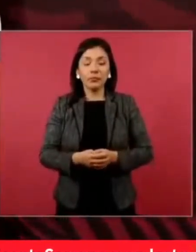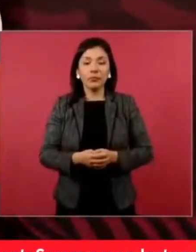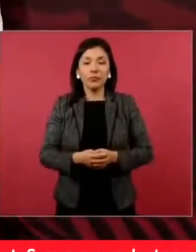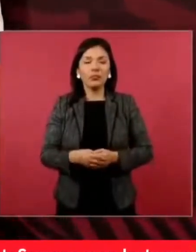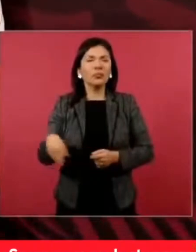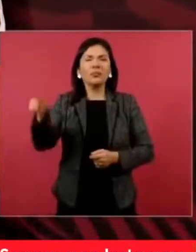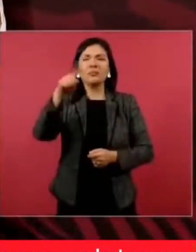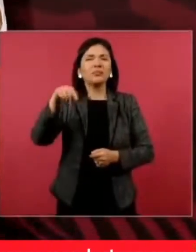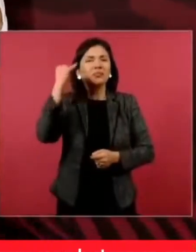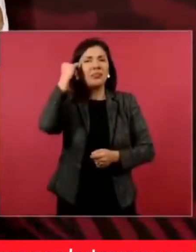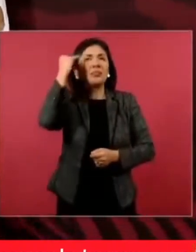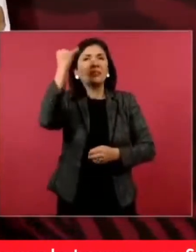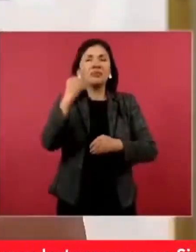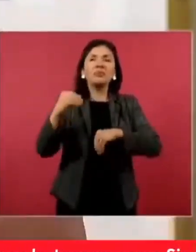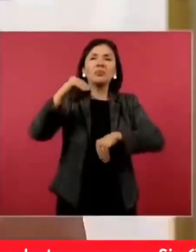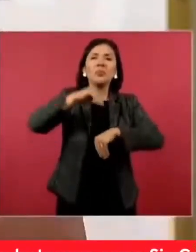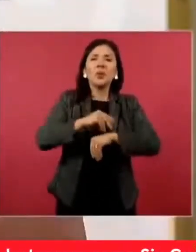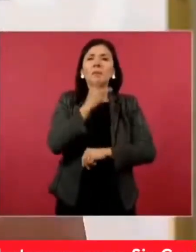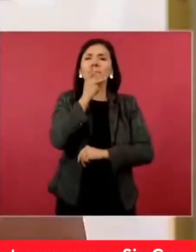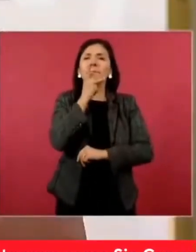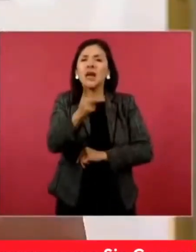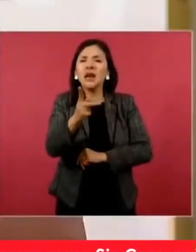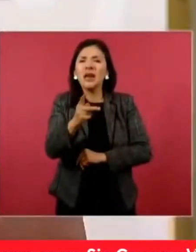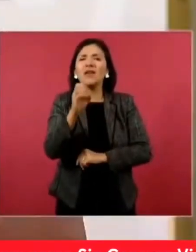términos, frases,